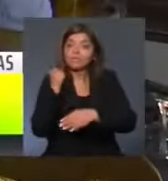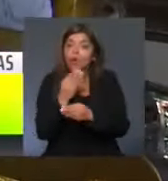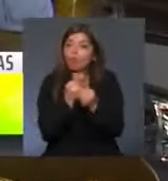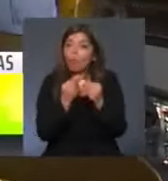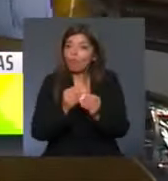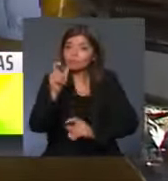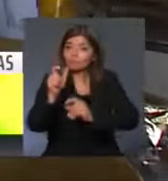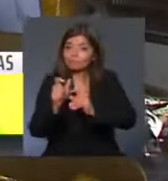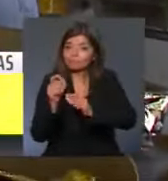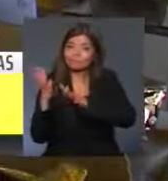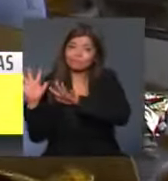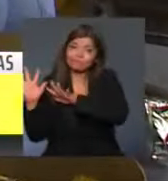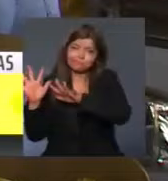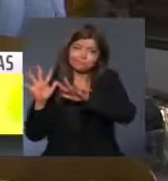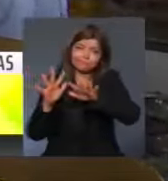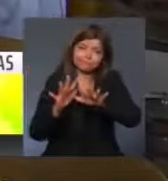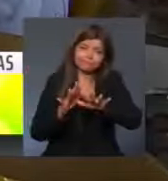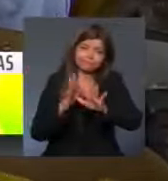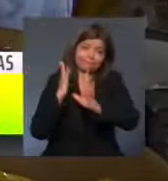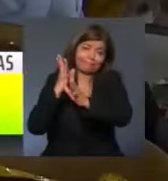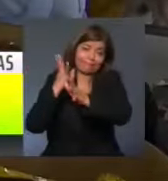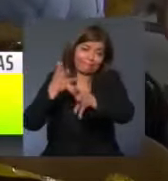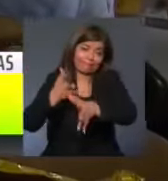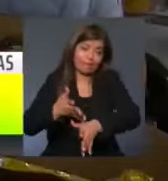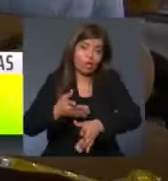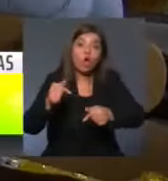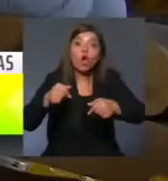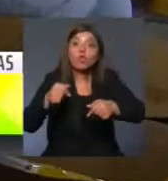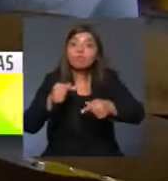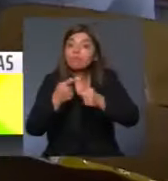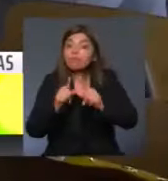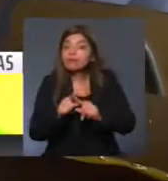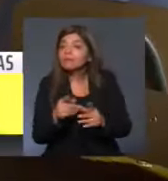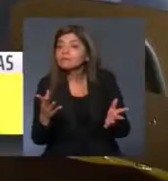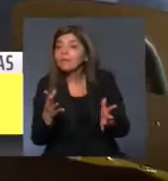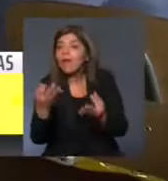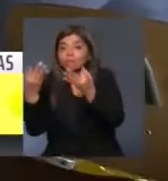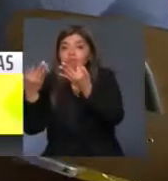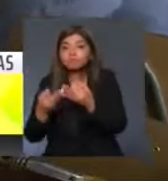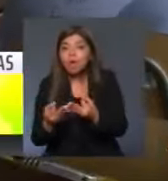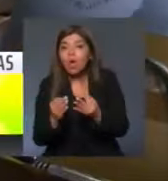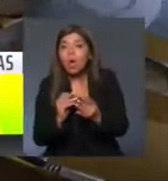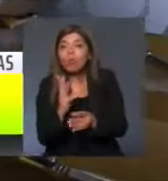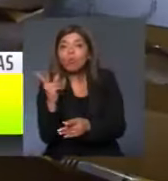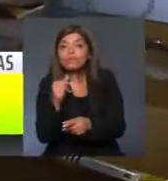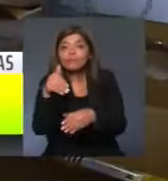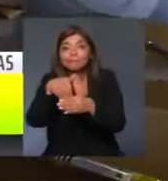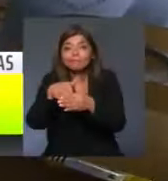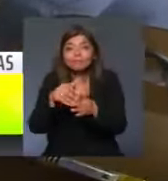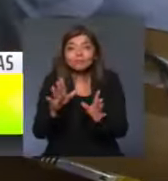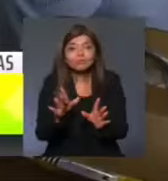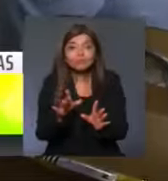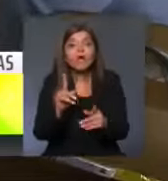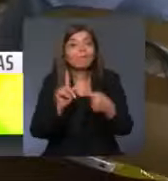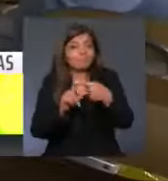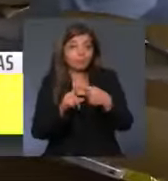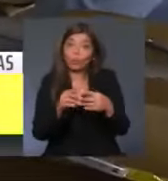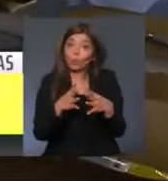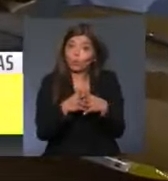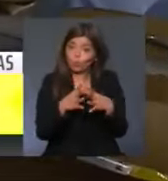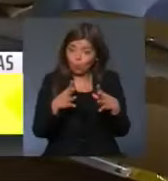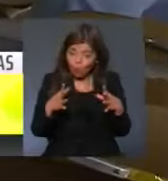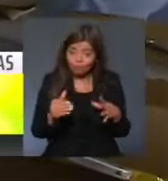participativa. ¿Cómo lo vieron ustedes hoy día y cuáles son los números que van? Mira, la verdad que la gente ha participado bastante. Nosotros